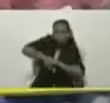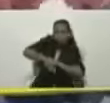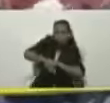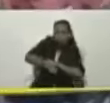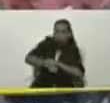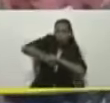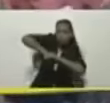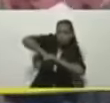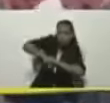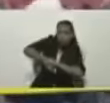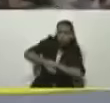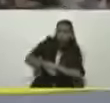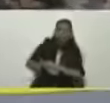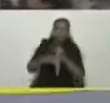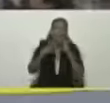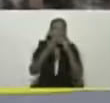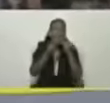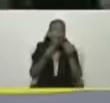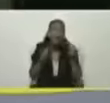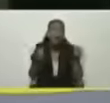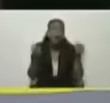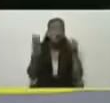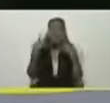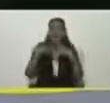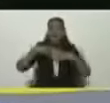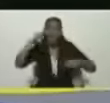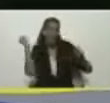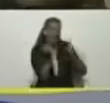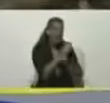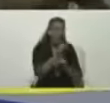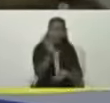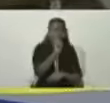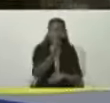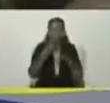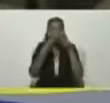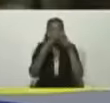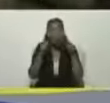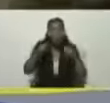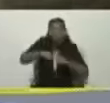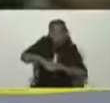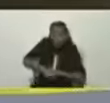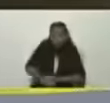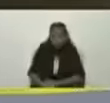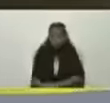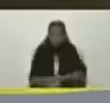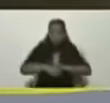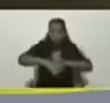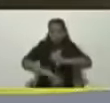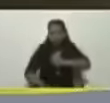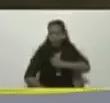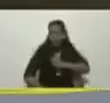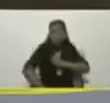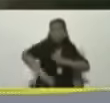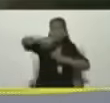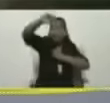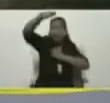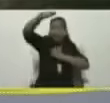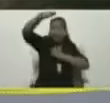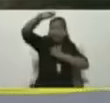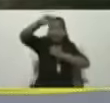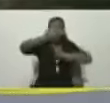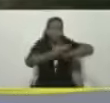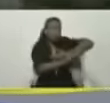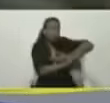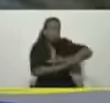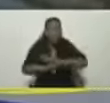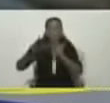sea lo más amigable, y luego tenga su muchachito, su muchachita feliz,